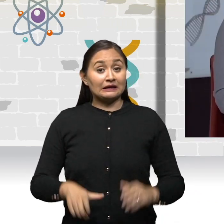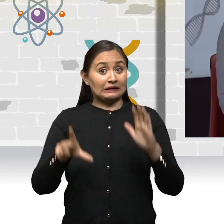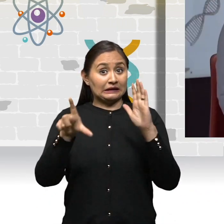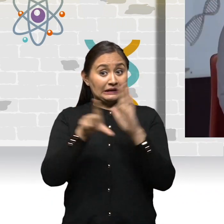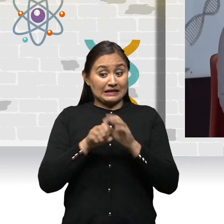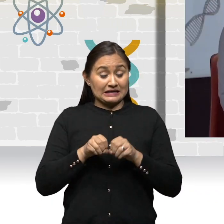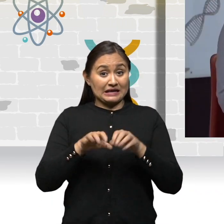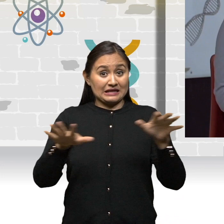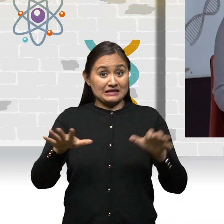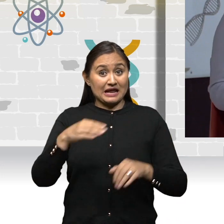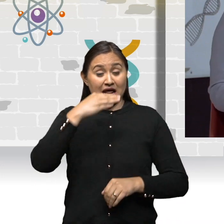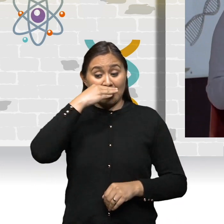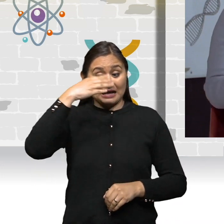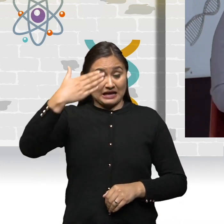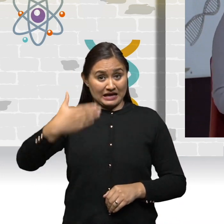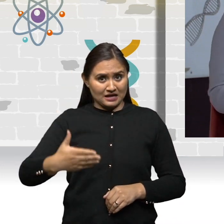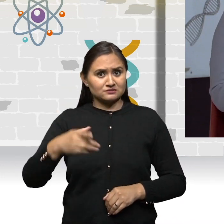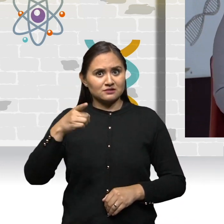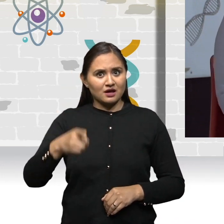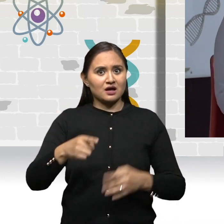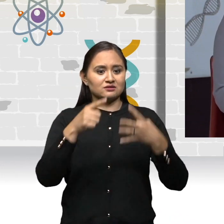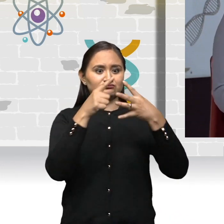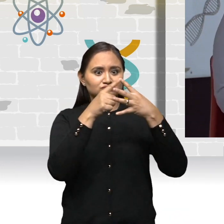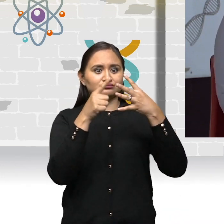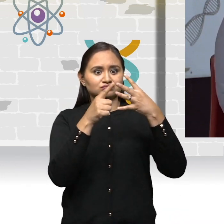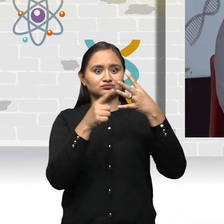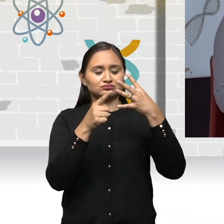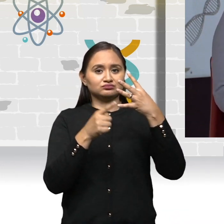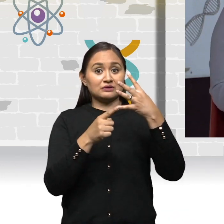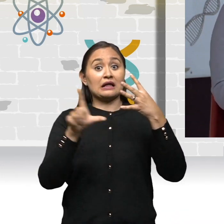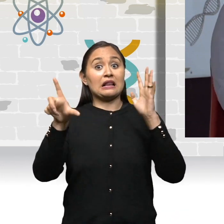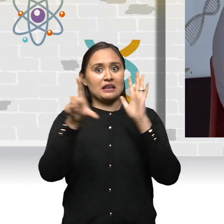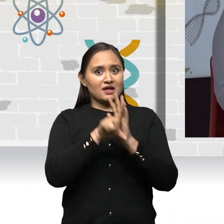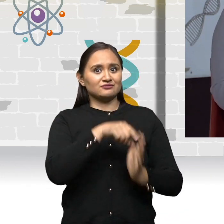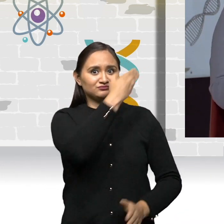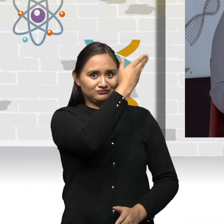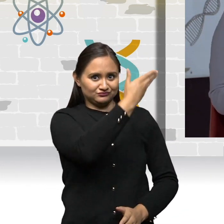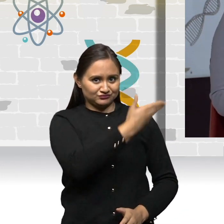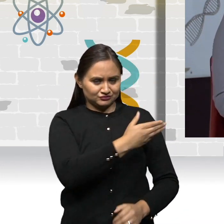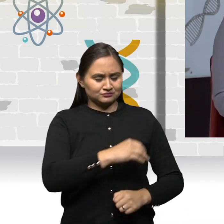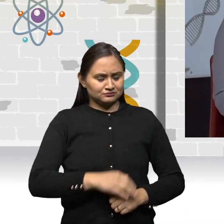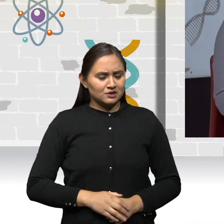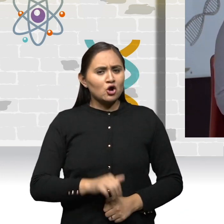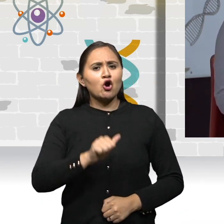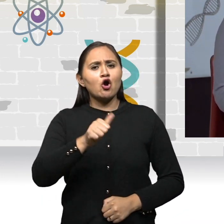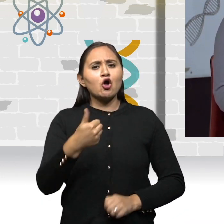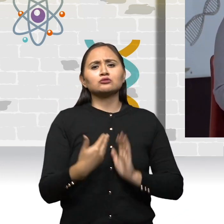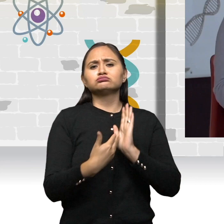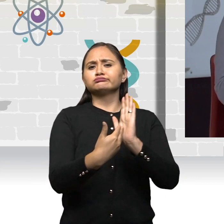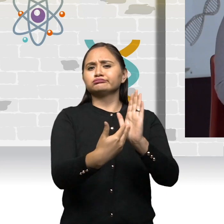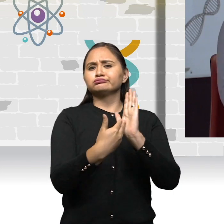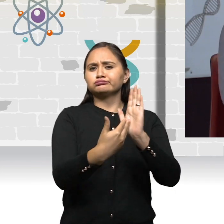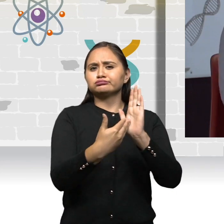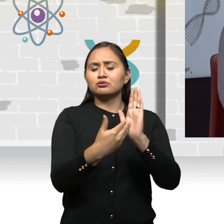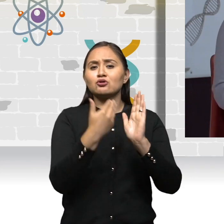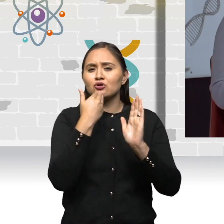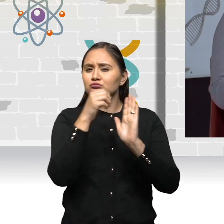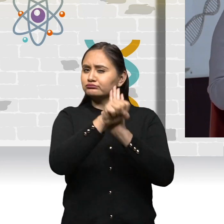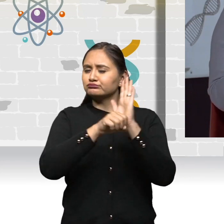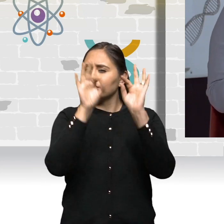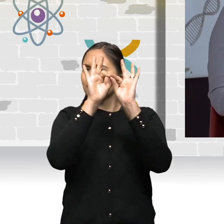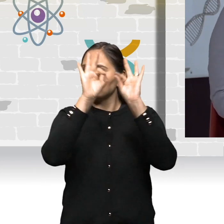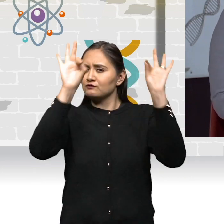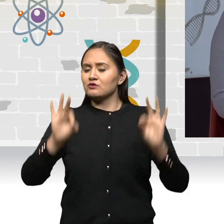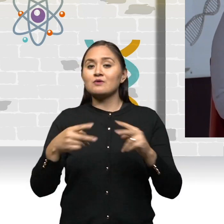la ley general de los gases se unieron las leyes de Boyle, Charles, Gay-Lussac y Avogadro. Otra manera de representar esta ecuación